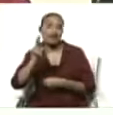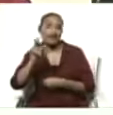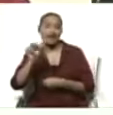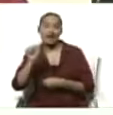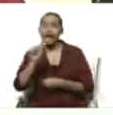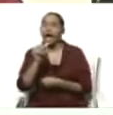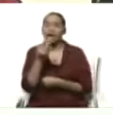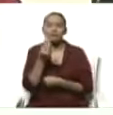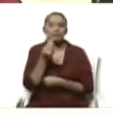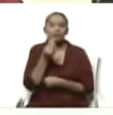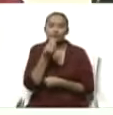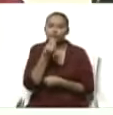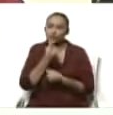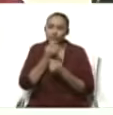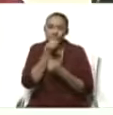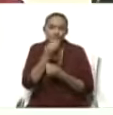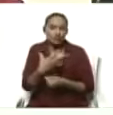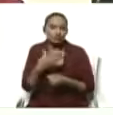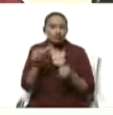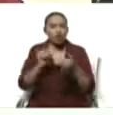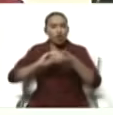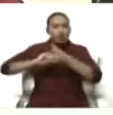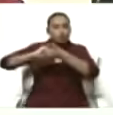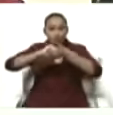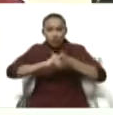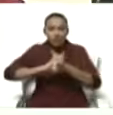Trujillo Un estado tan bonito